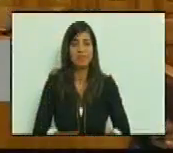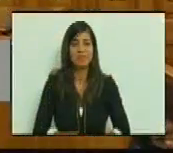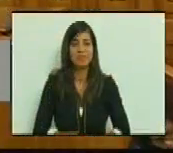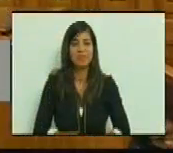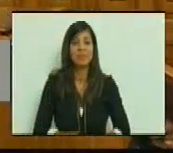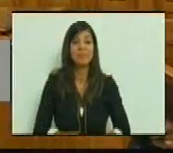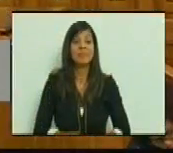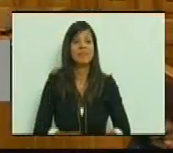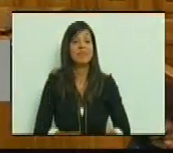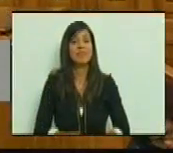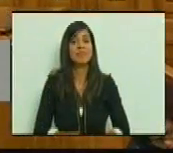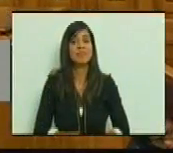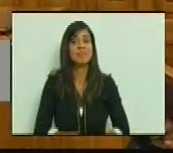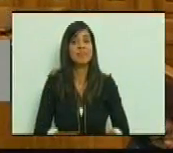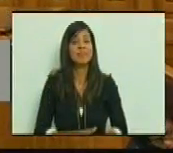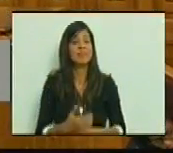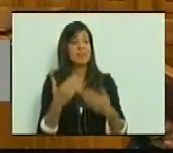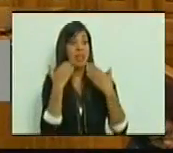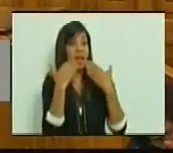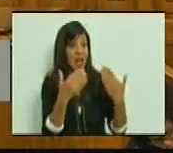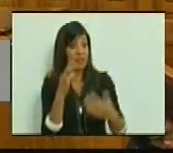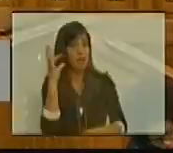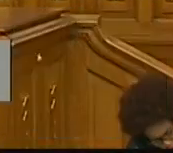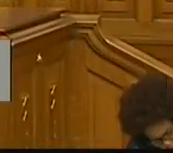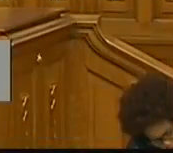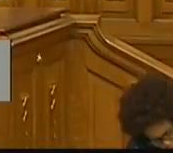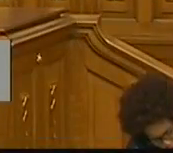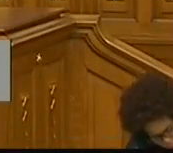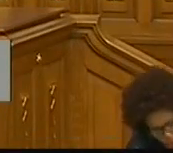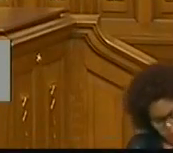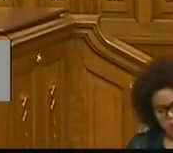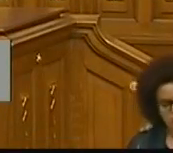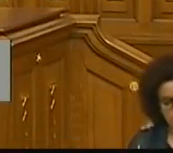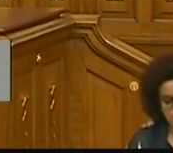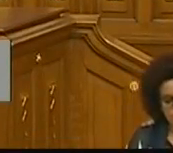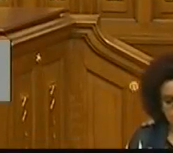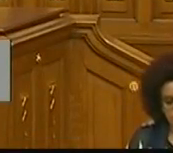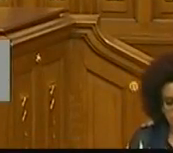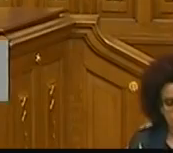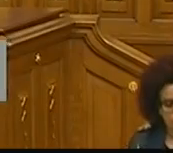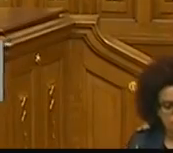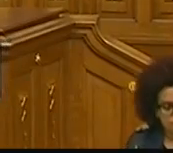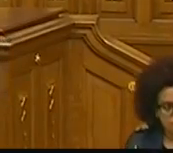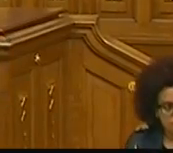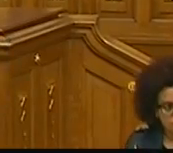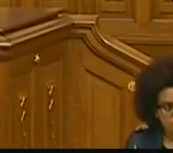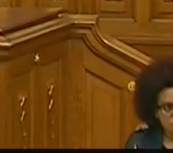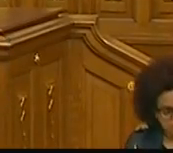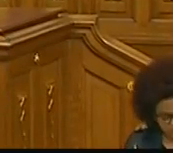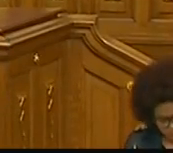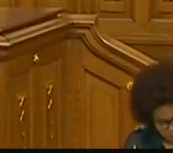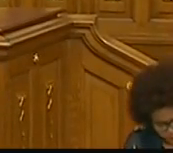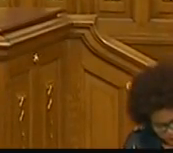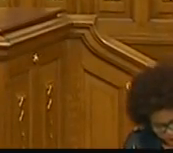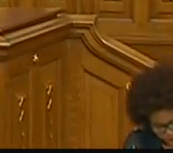Muchas gracias a la constituyente Galeano. Voy a dar la palabra al constituyente Gerardo